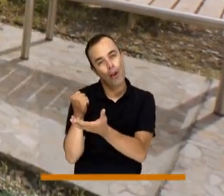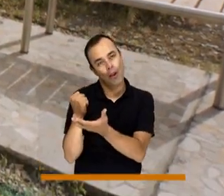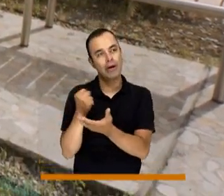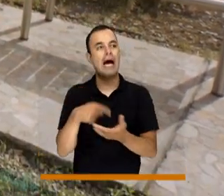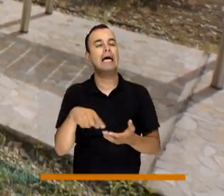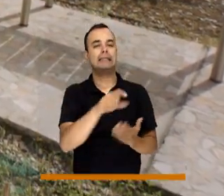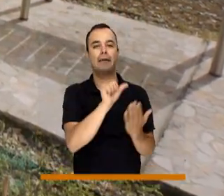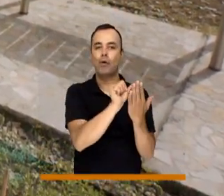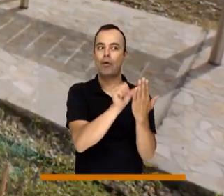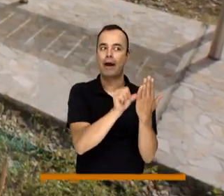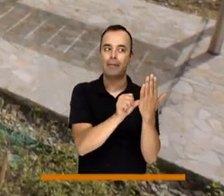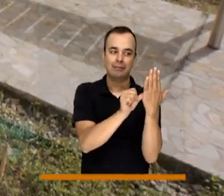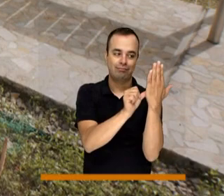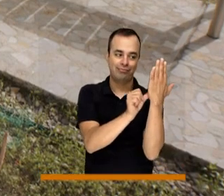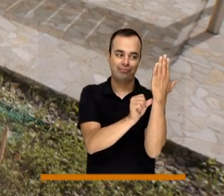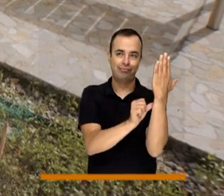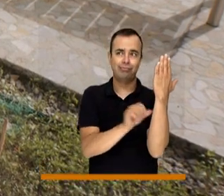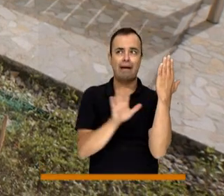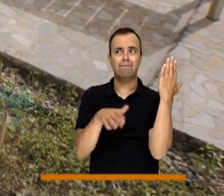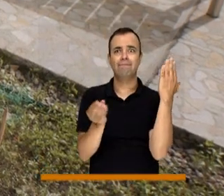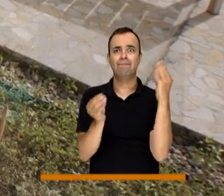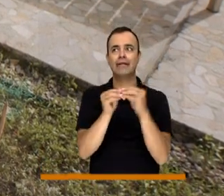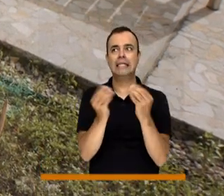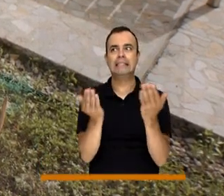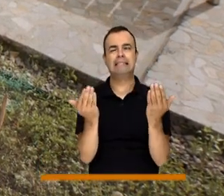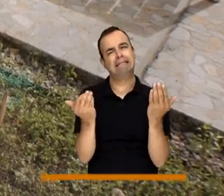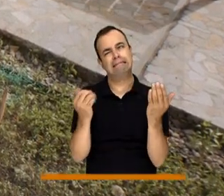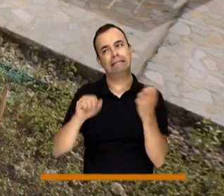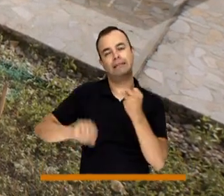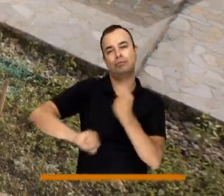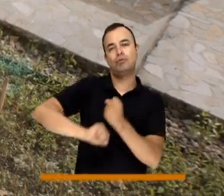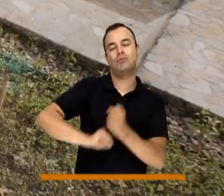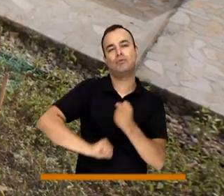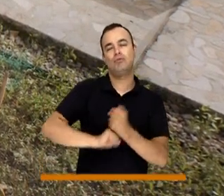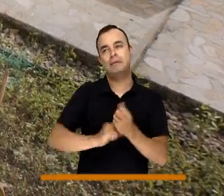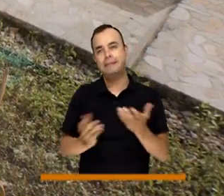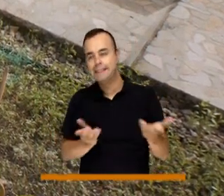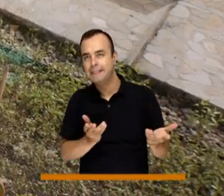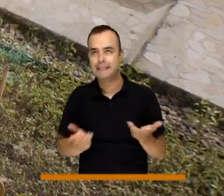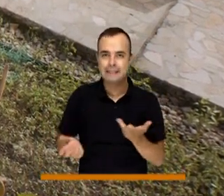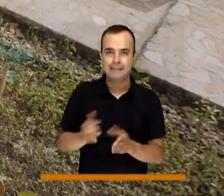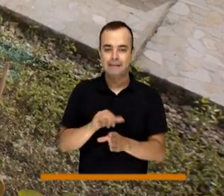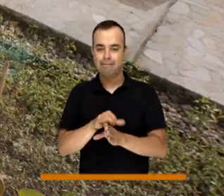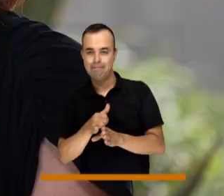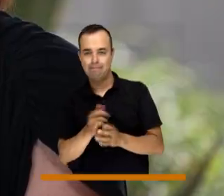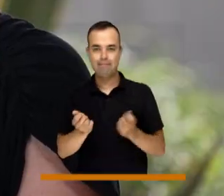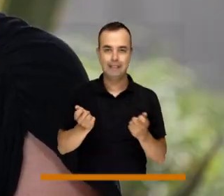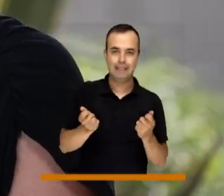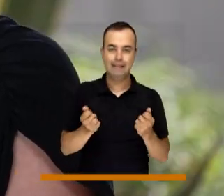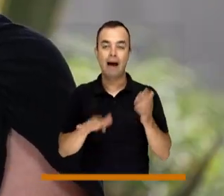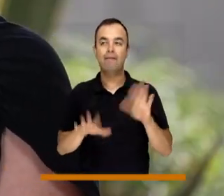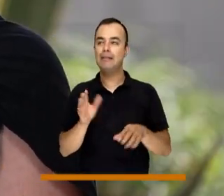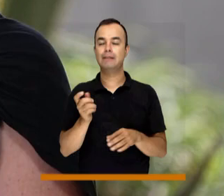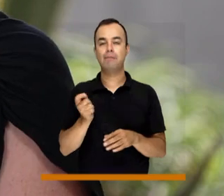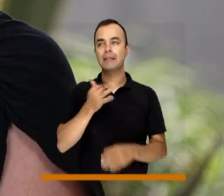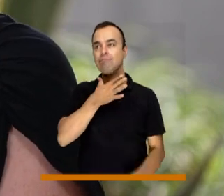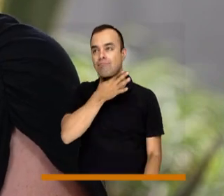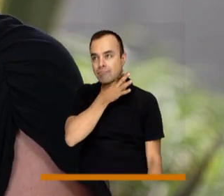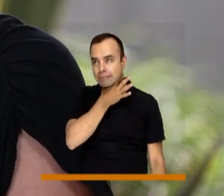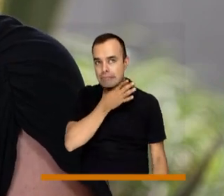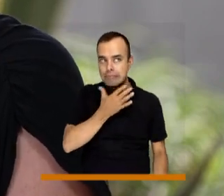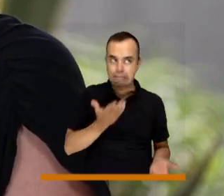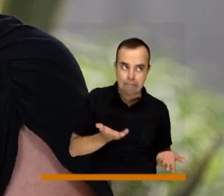que tiene y necesita una ciudad como la nuestra. Entonces muchas veces no logramos tener